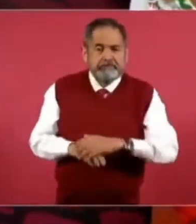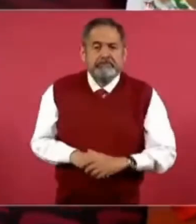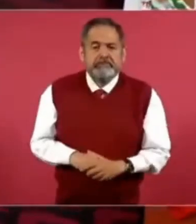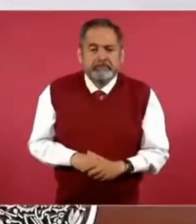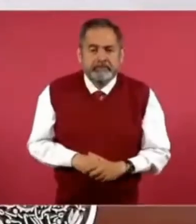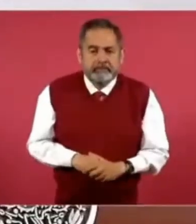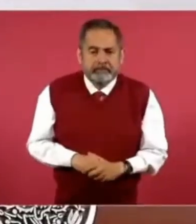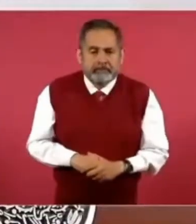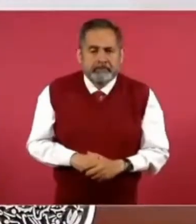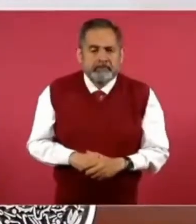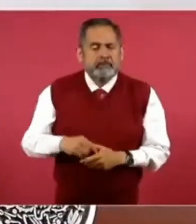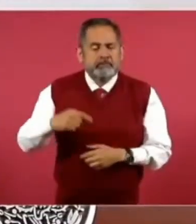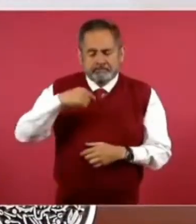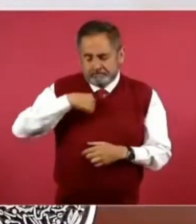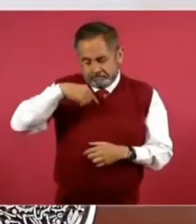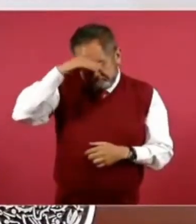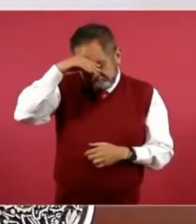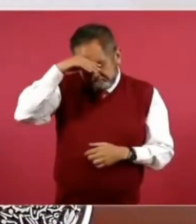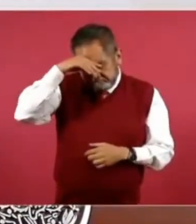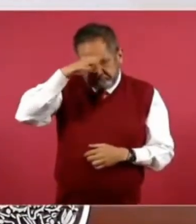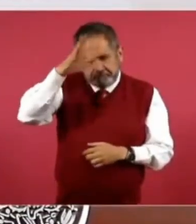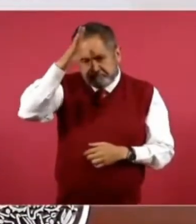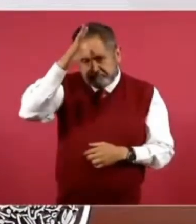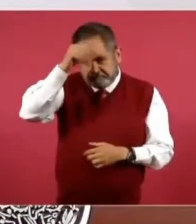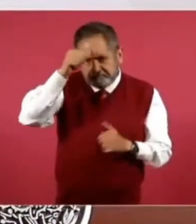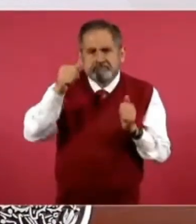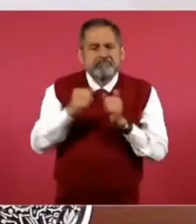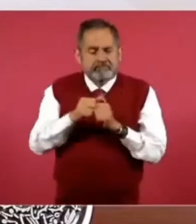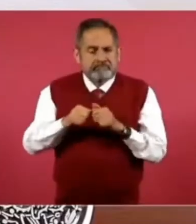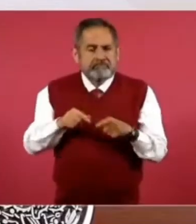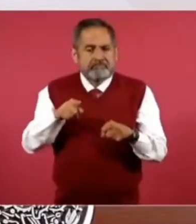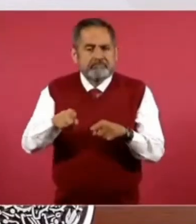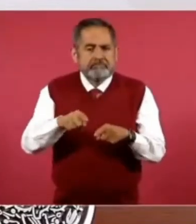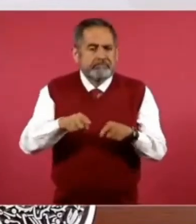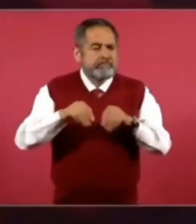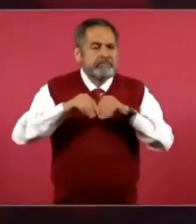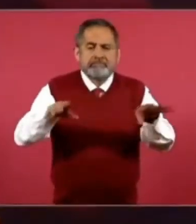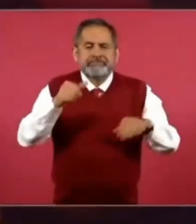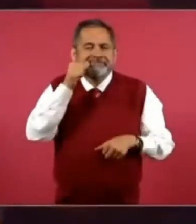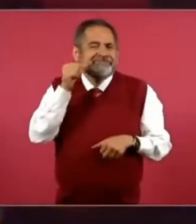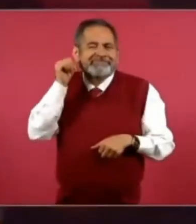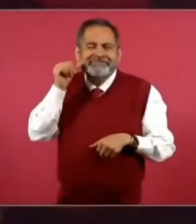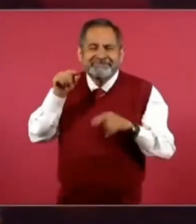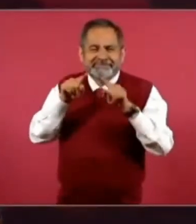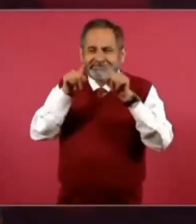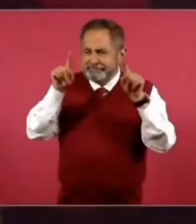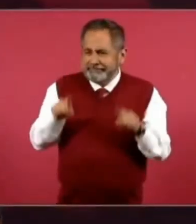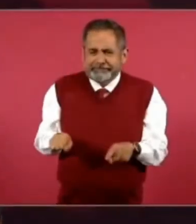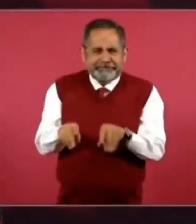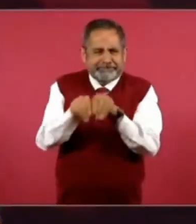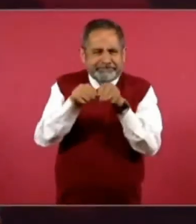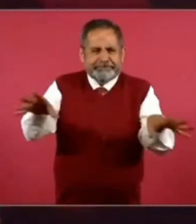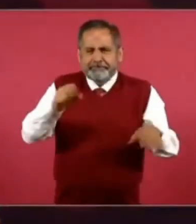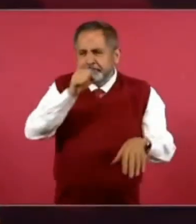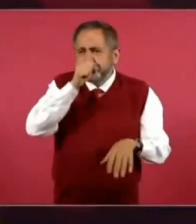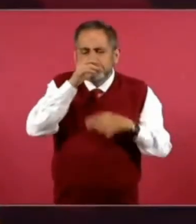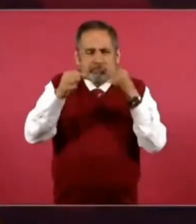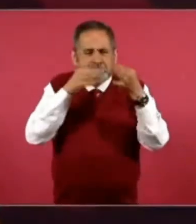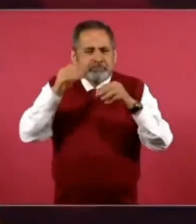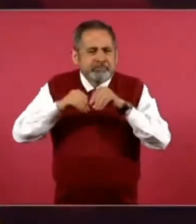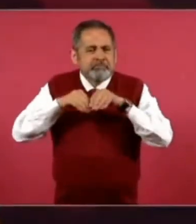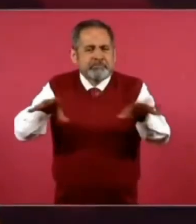Yo coincido con el boletín de ayer que emitió